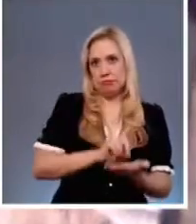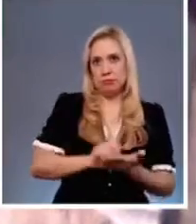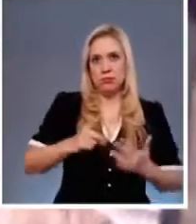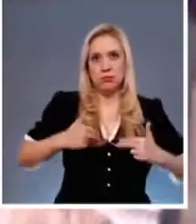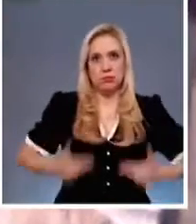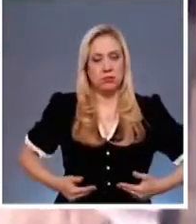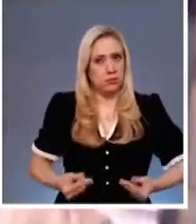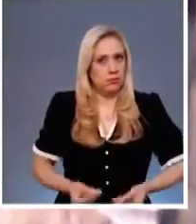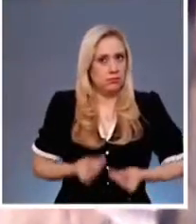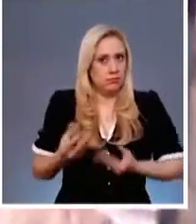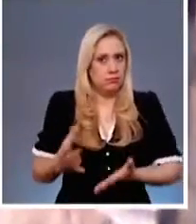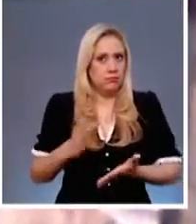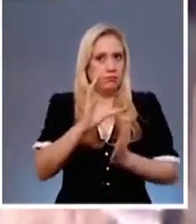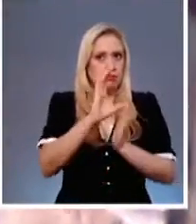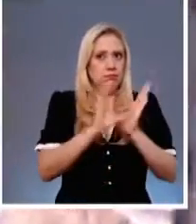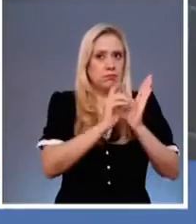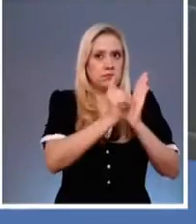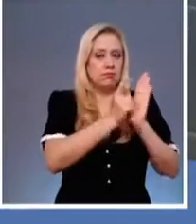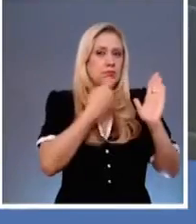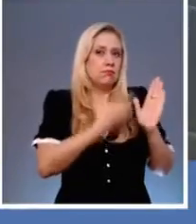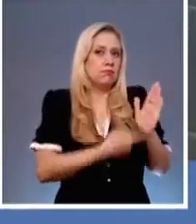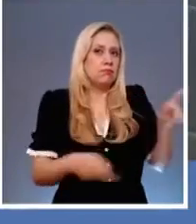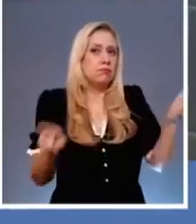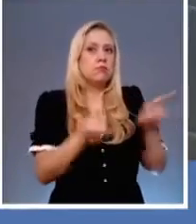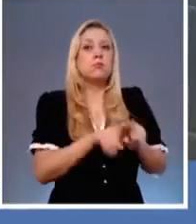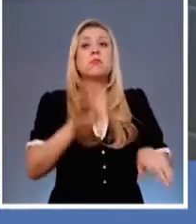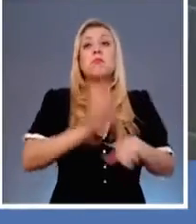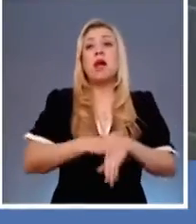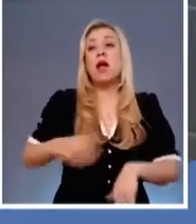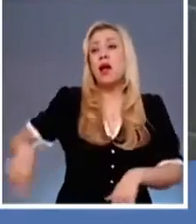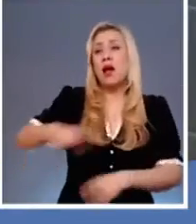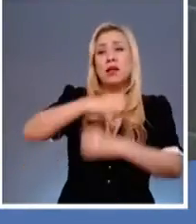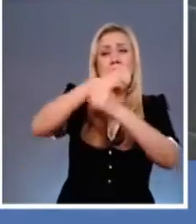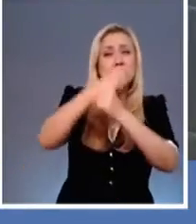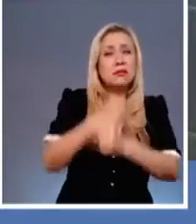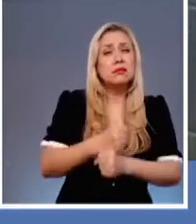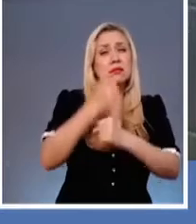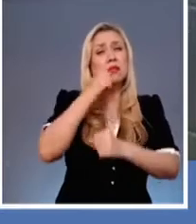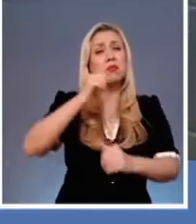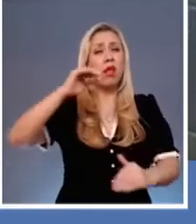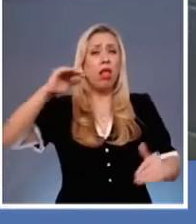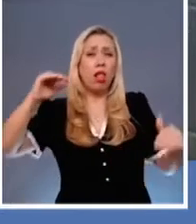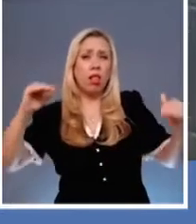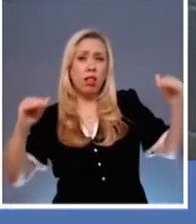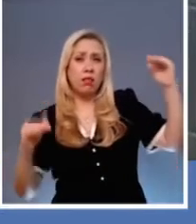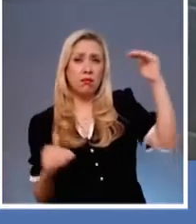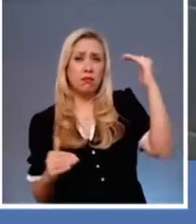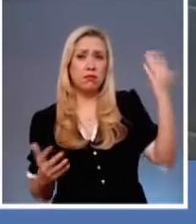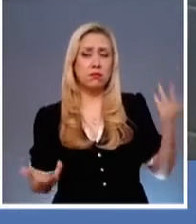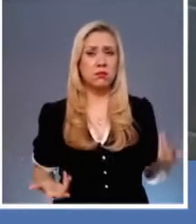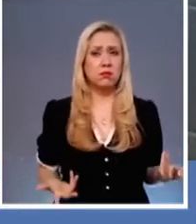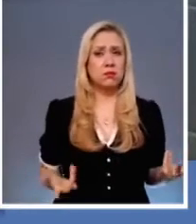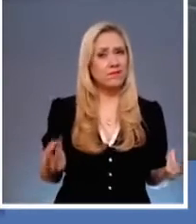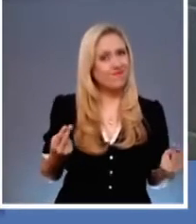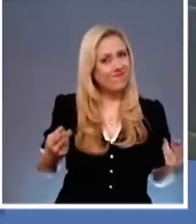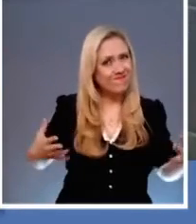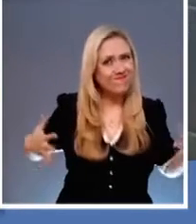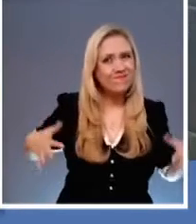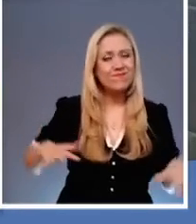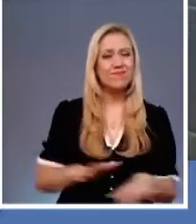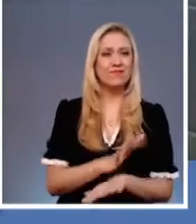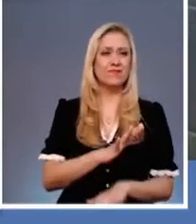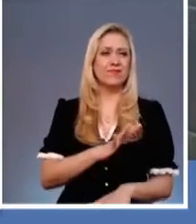las personas en situación de desigualdad. Y eso evidencia la vocación transformadora. Y los políticos se la